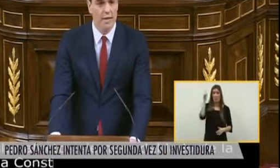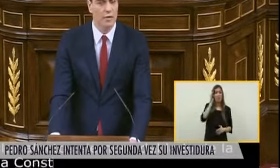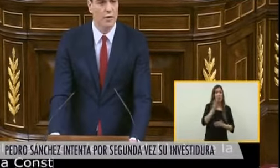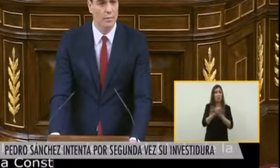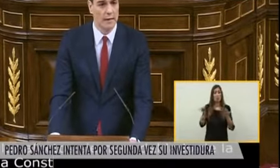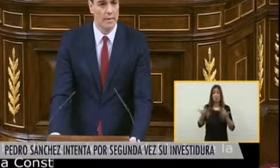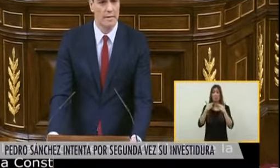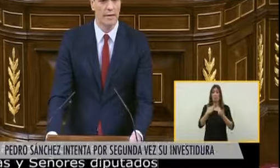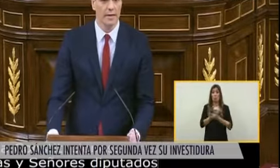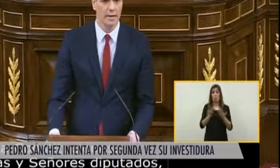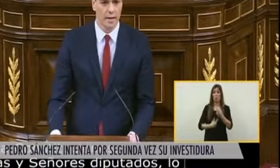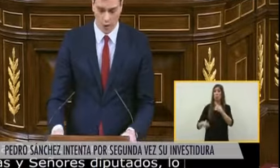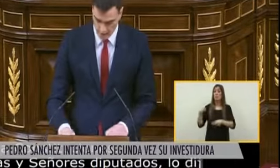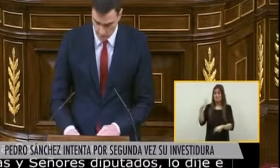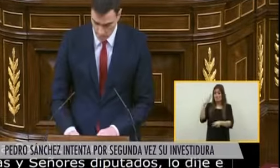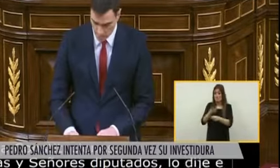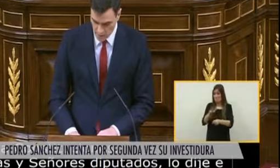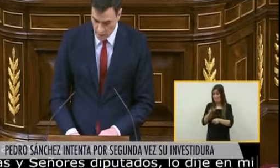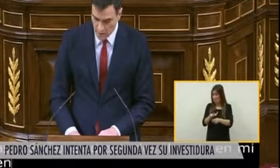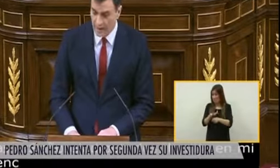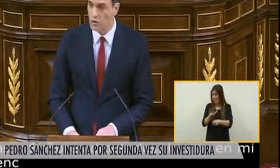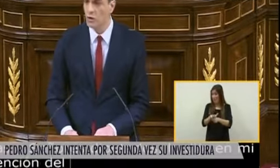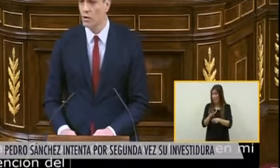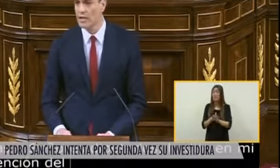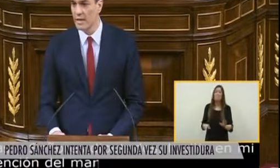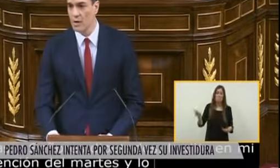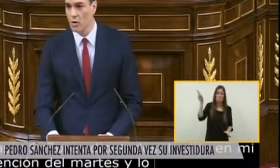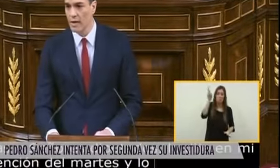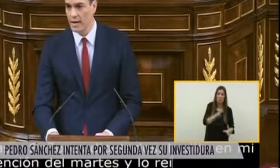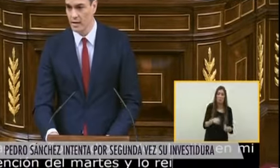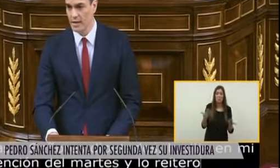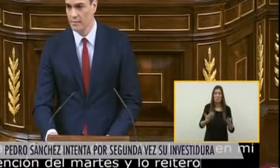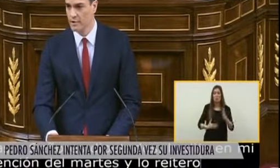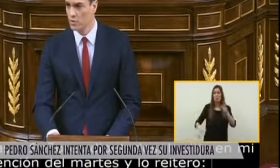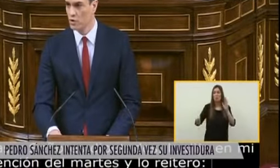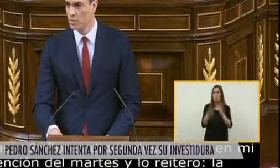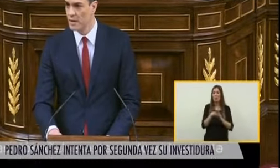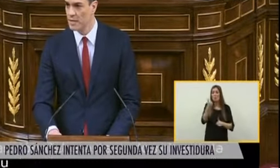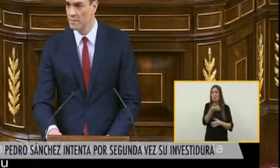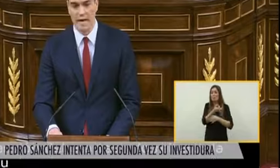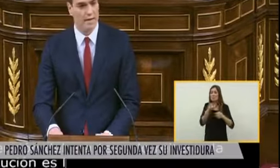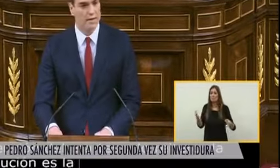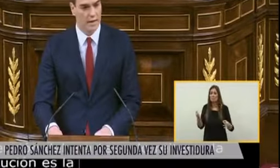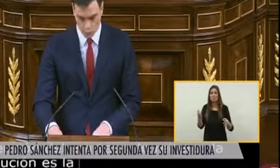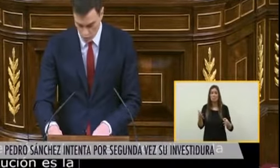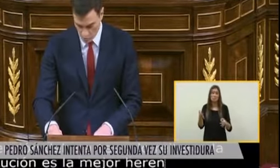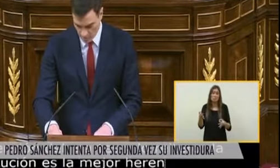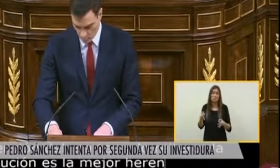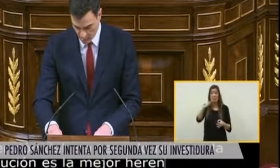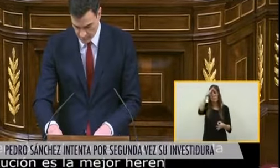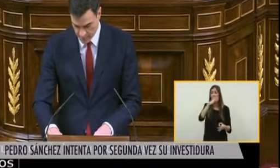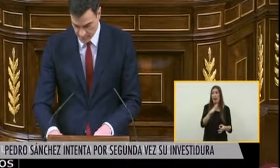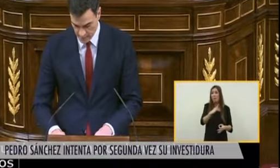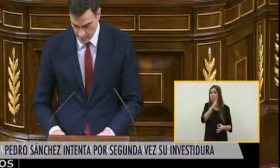dije en mi intervención del martes y lo reitero. La Constitución es la mejor herencia de nuestros padres, madres, abuelos